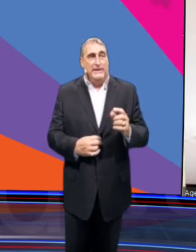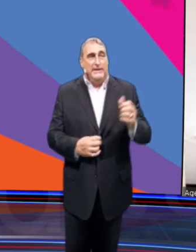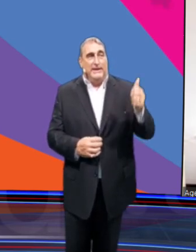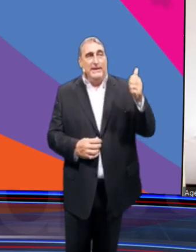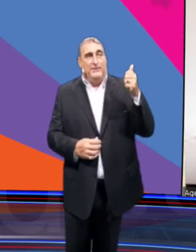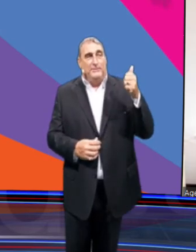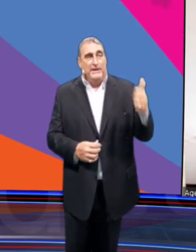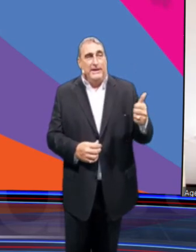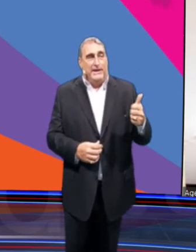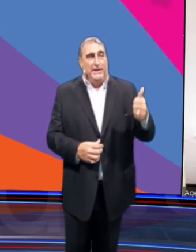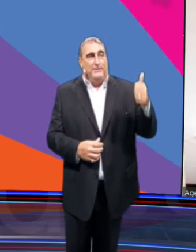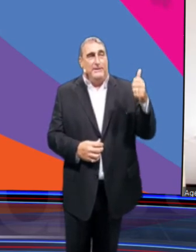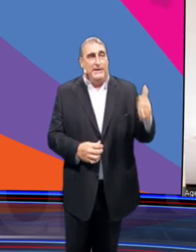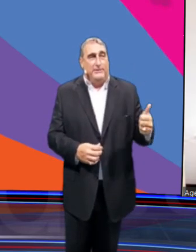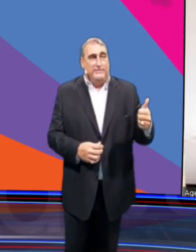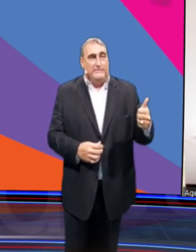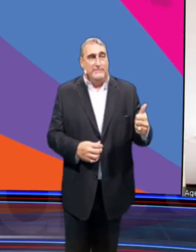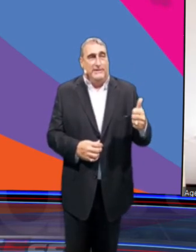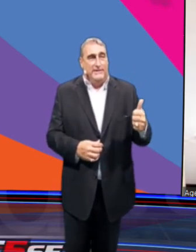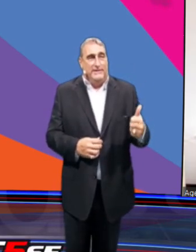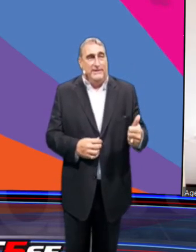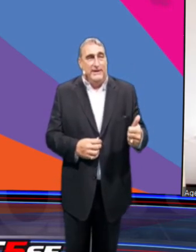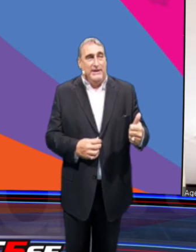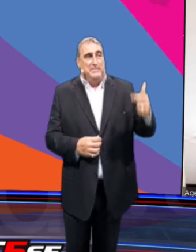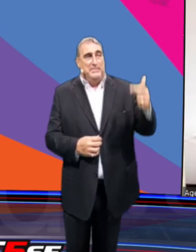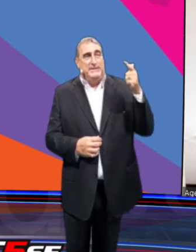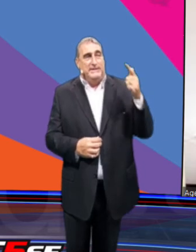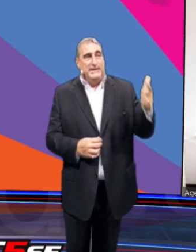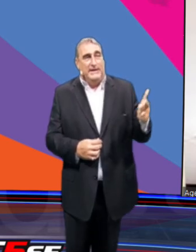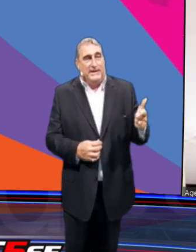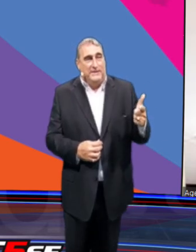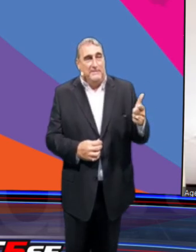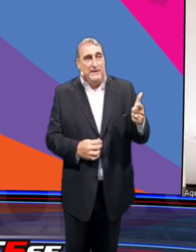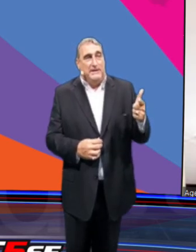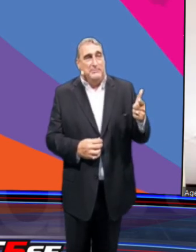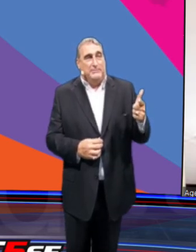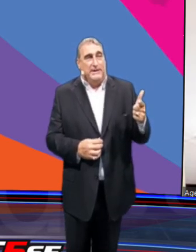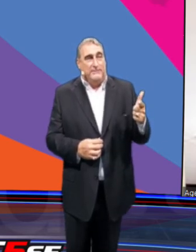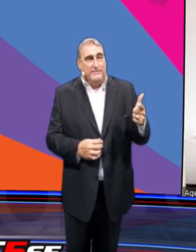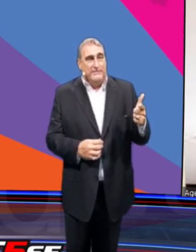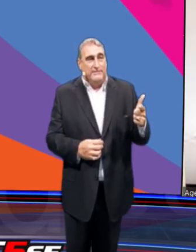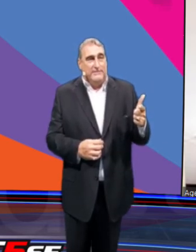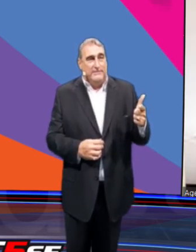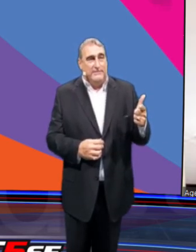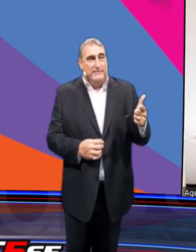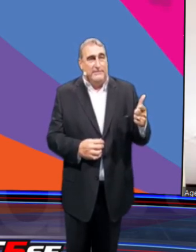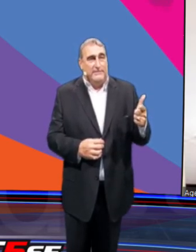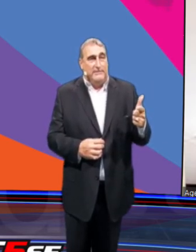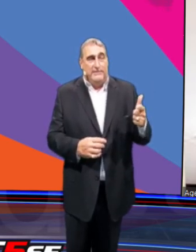favor, necesito. El gobernador, el presidente de la Cámara de Diputados.